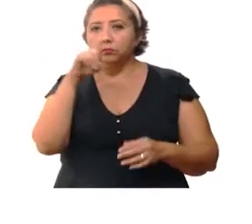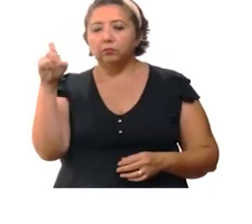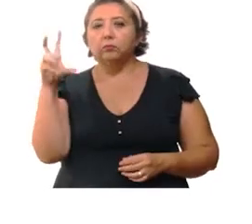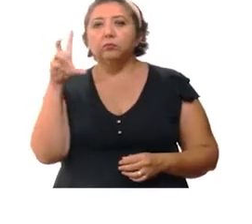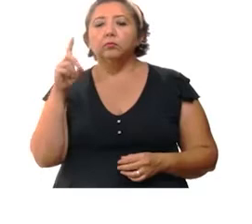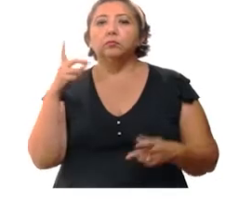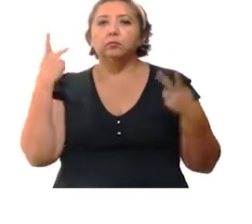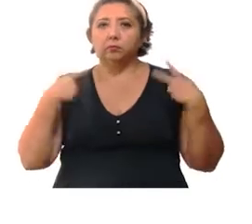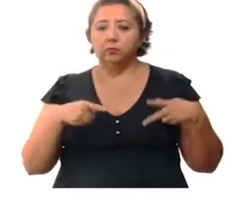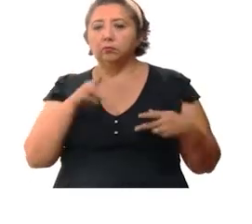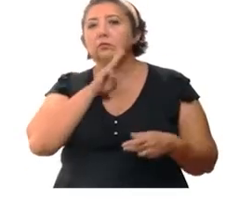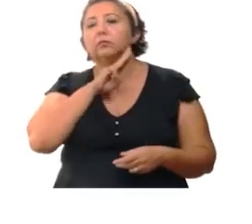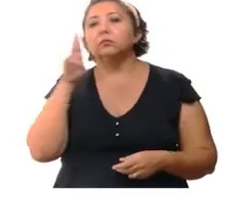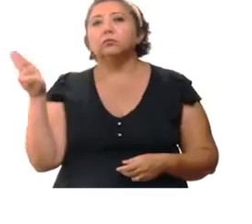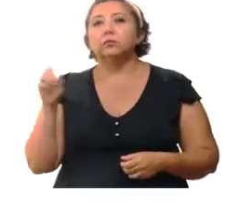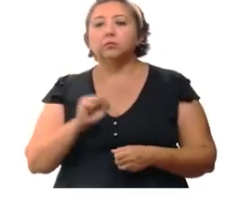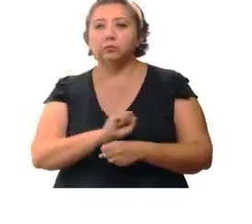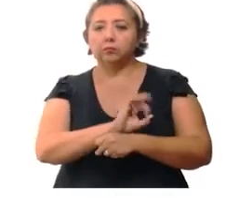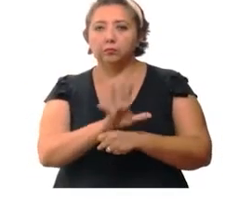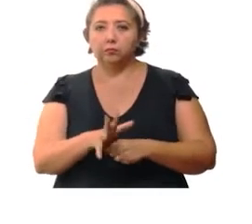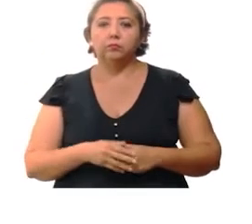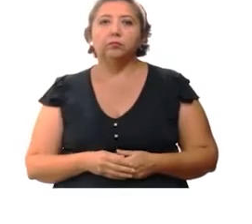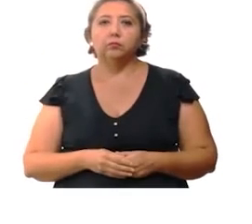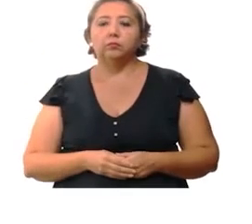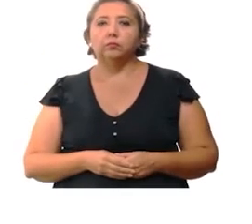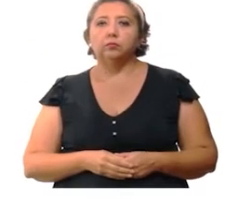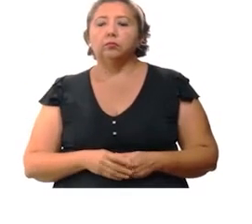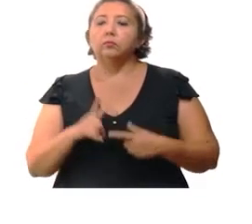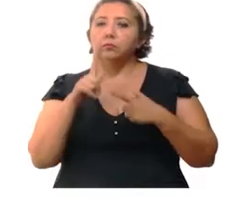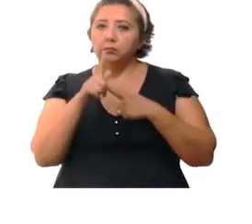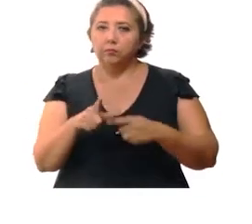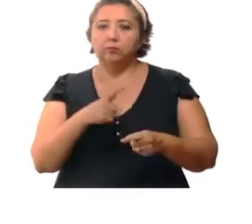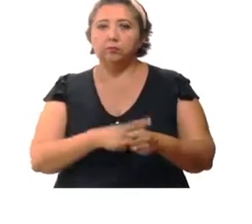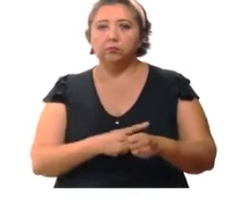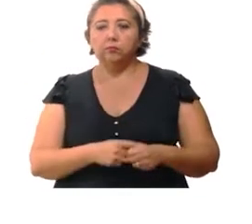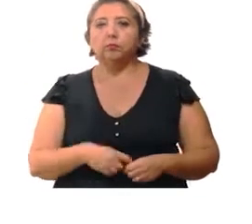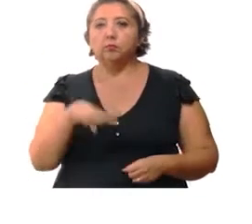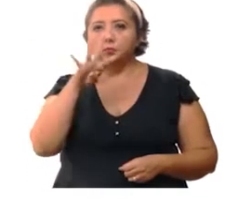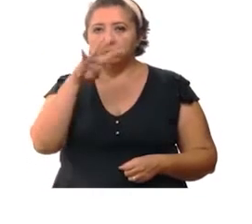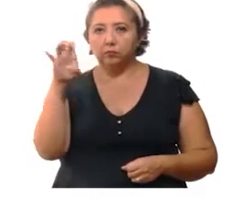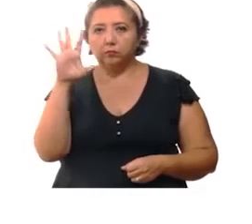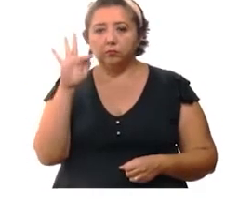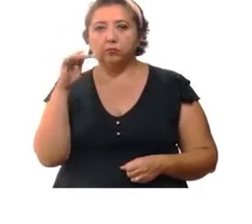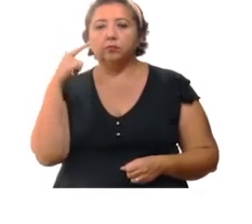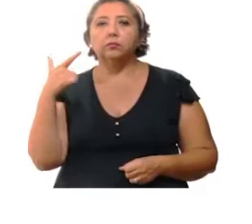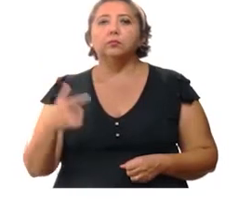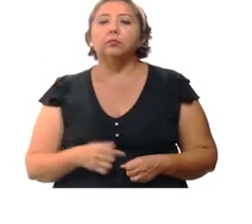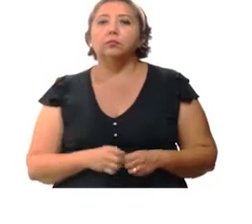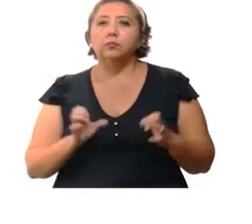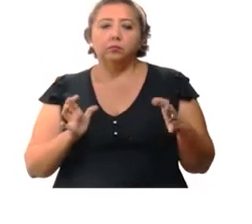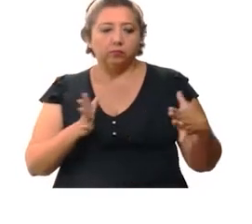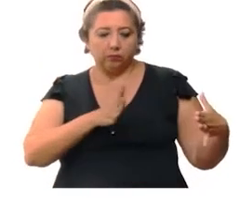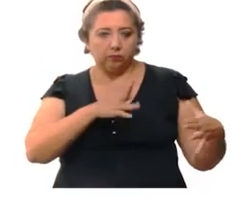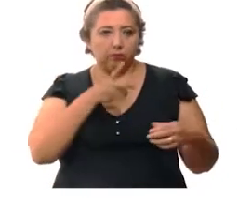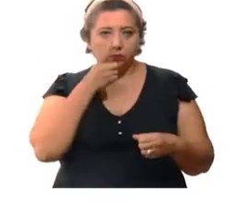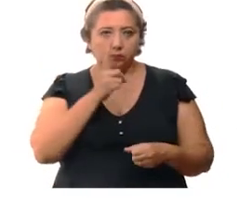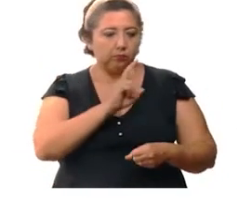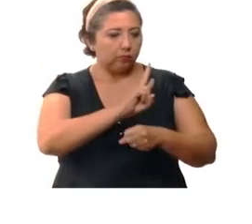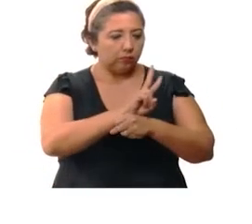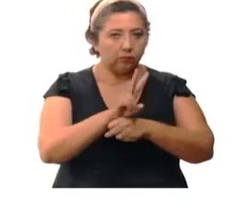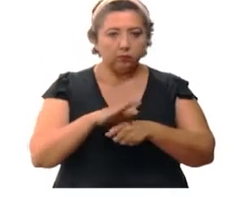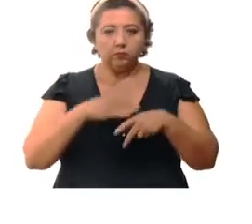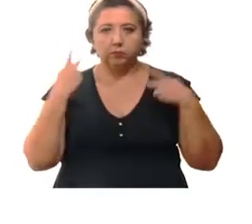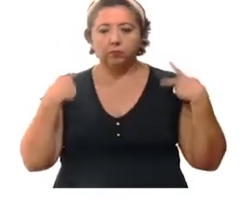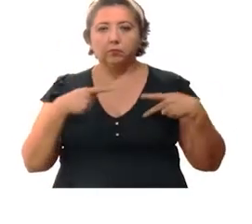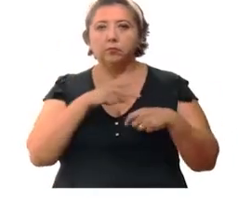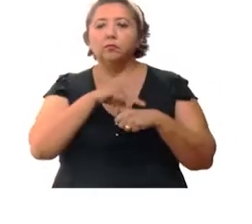las personas fallecidas a causa del coronavirus. De los casos activos, 447 están estables, aislados, monitoreados